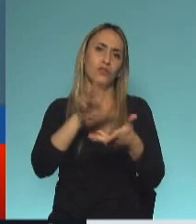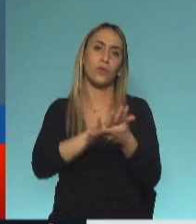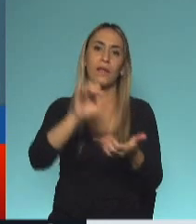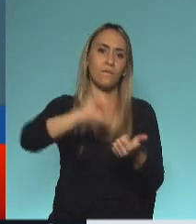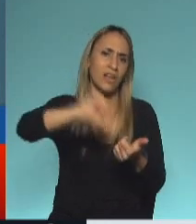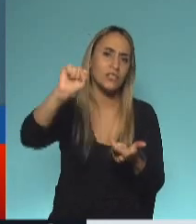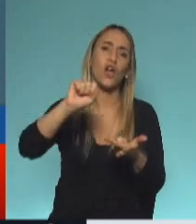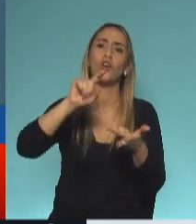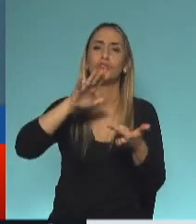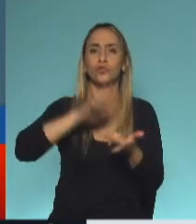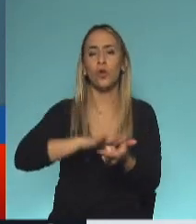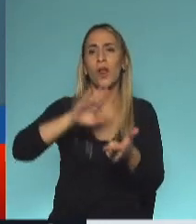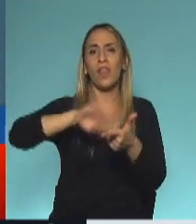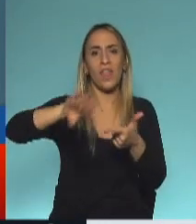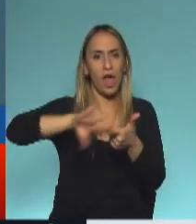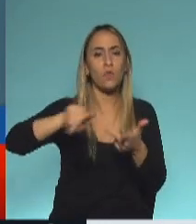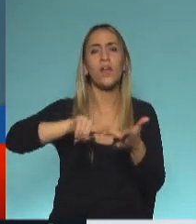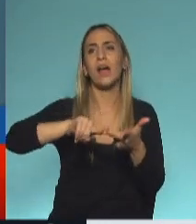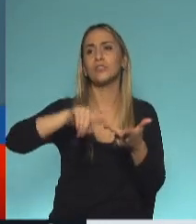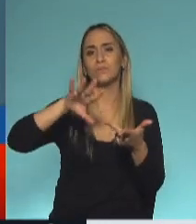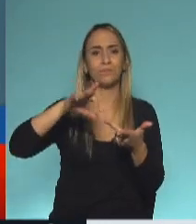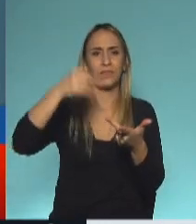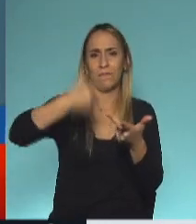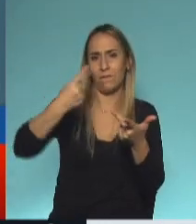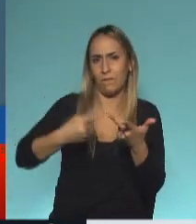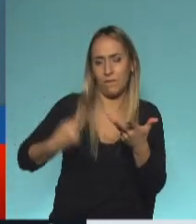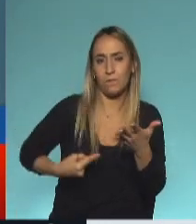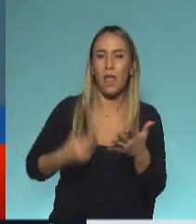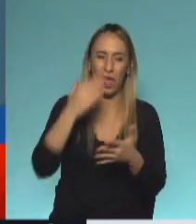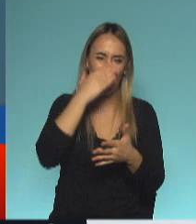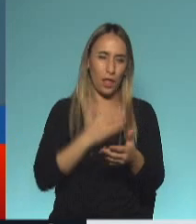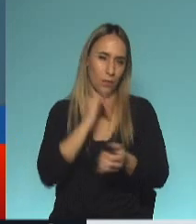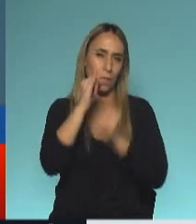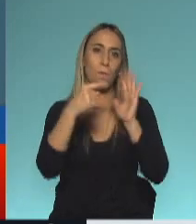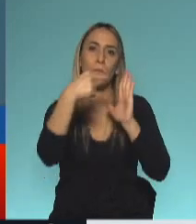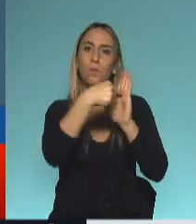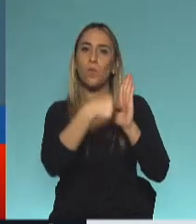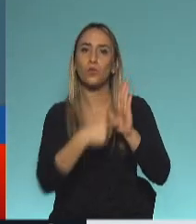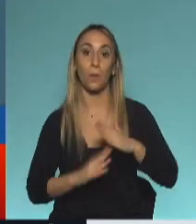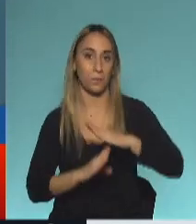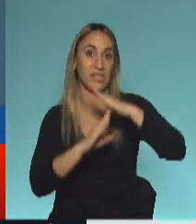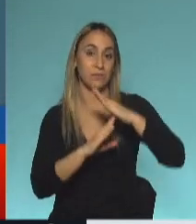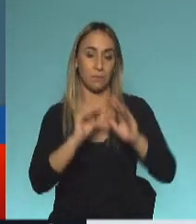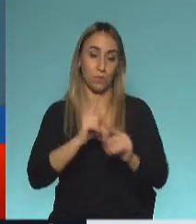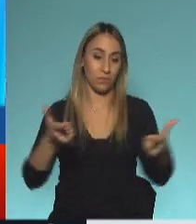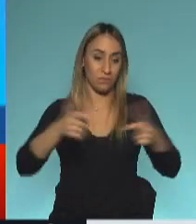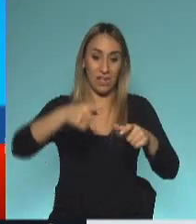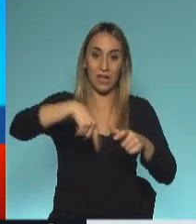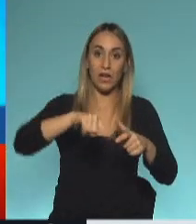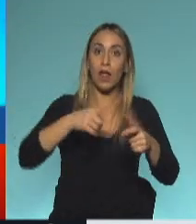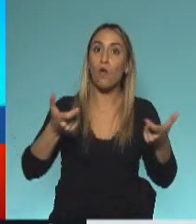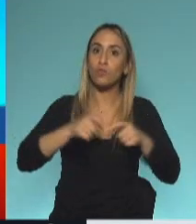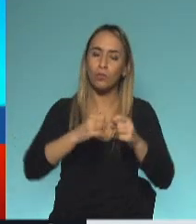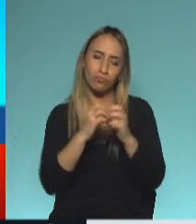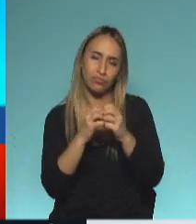vinculadas a la deuda a la situación fiscal luego se está repasando después un poco cuáles fueron los puntos clave de la reunión de gabinete económicos pero